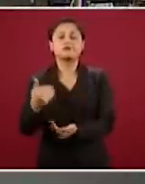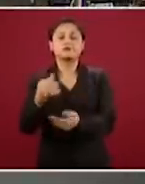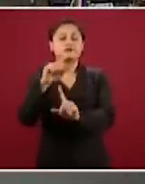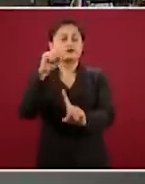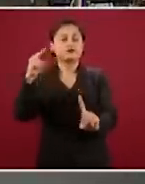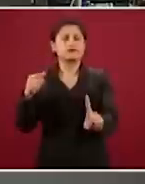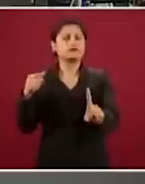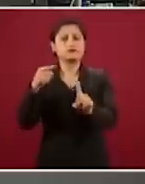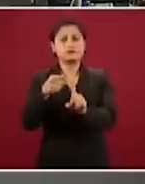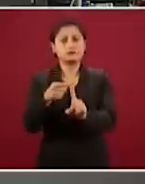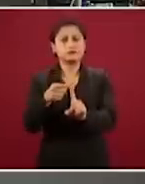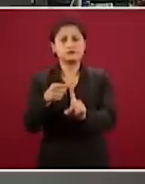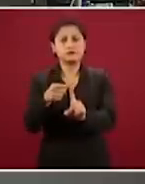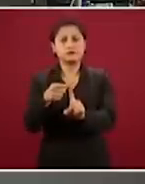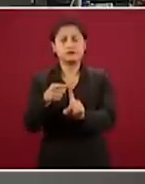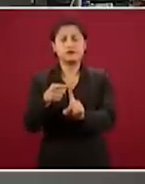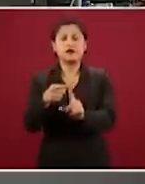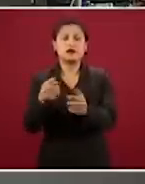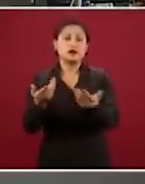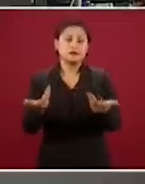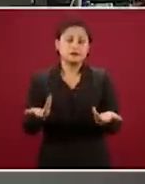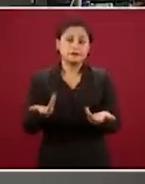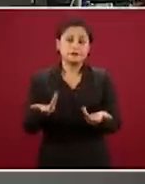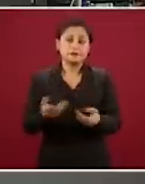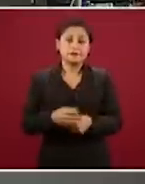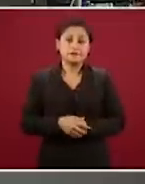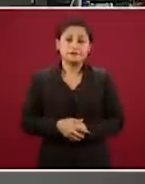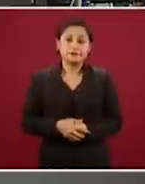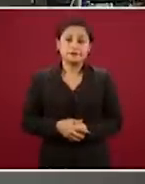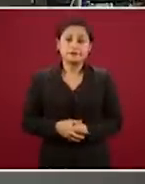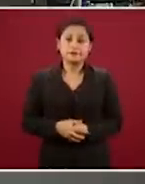propósito de tener